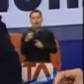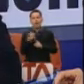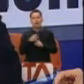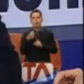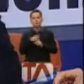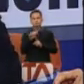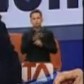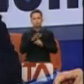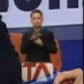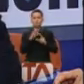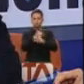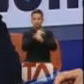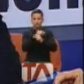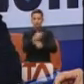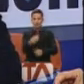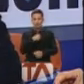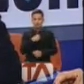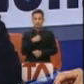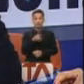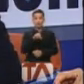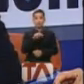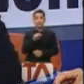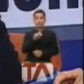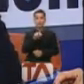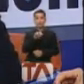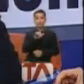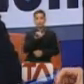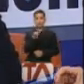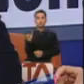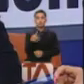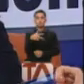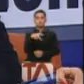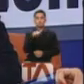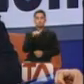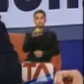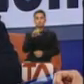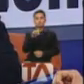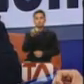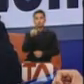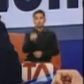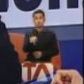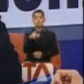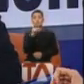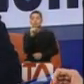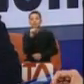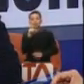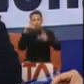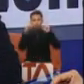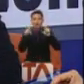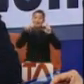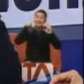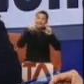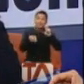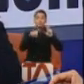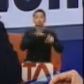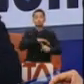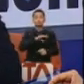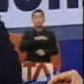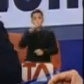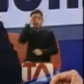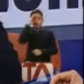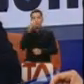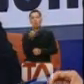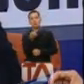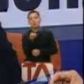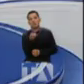que a través de mi cuenta de Twitter, Dani Chacón Arias, si es que reconocen a la gente, me envíen la información y lo denuncien, porque eso tiene que ser tratado a todo